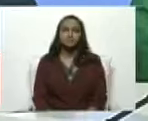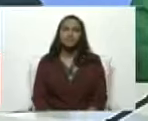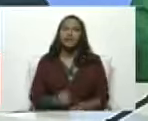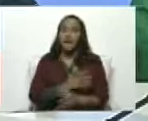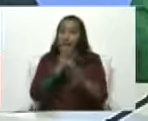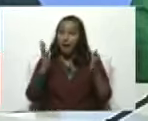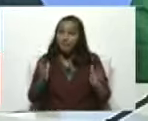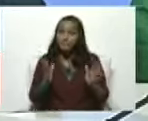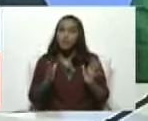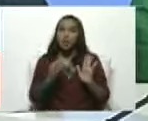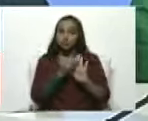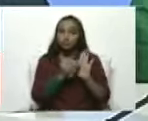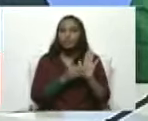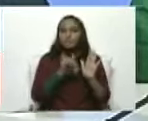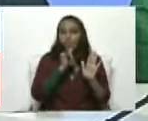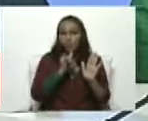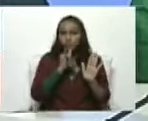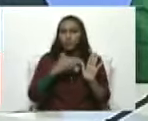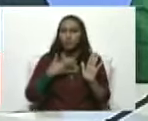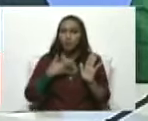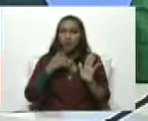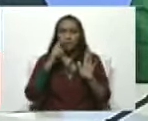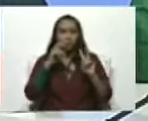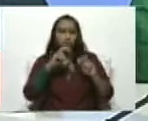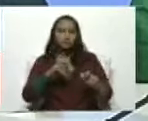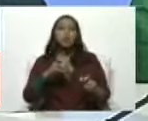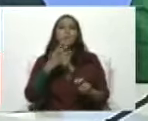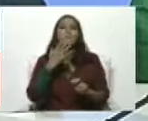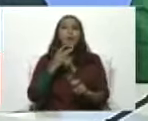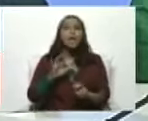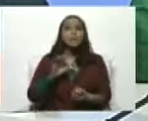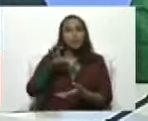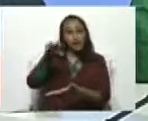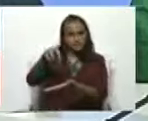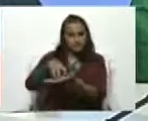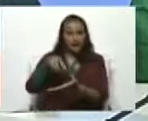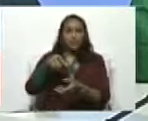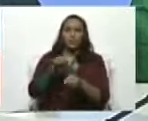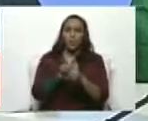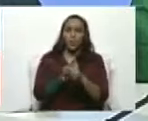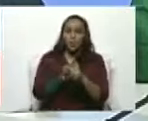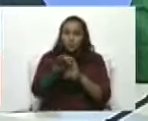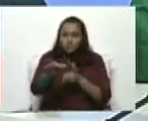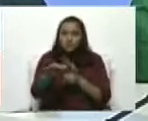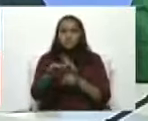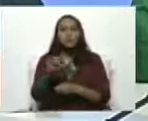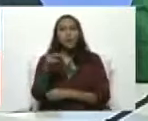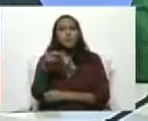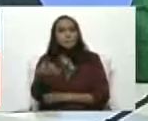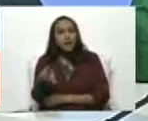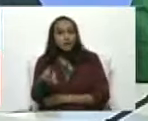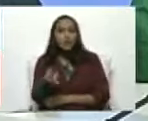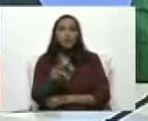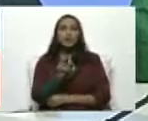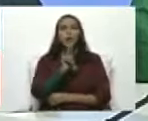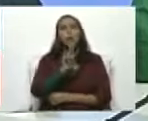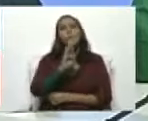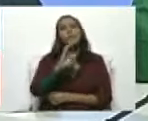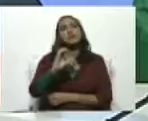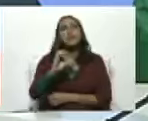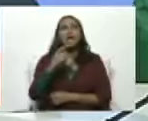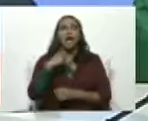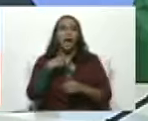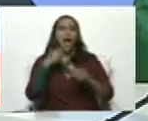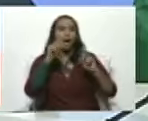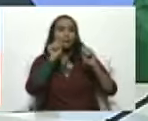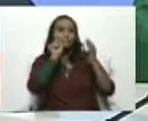amplio. O sea, yo me puedo meter en el estado, en el municipio, en la parroquia, en la VC, sin ningún problema.